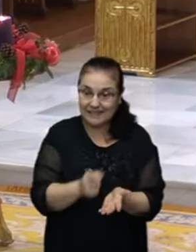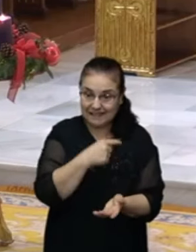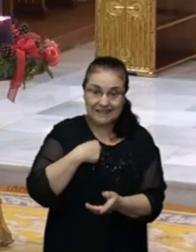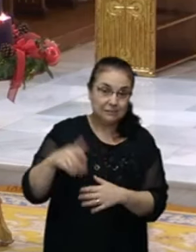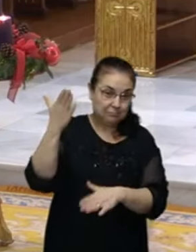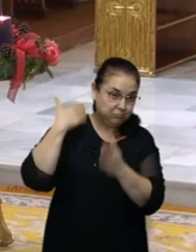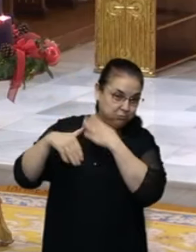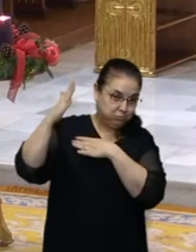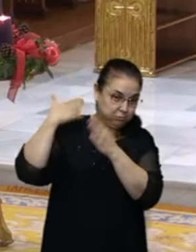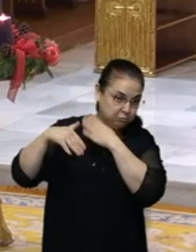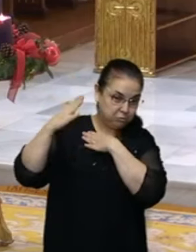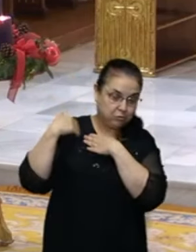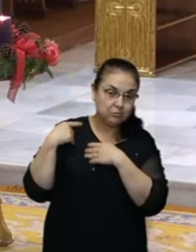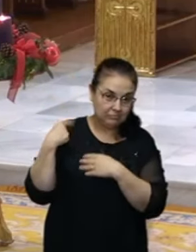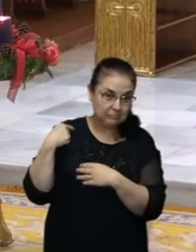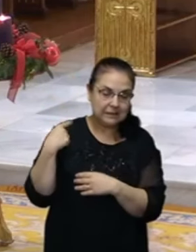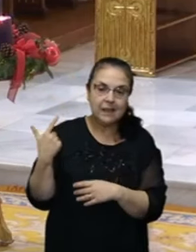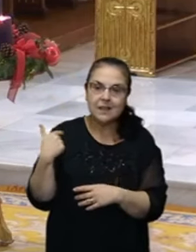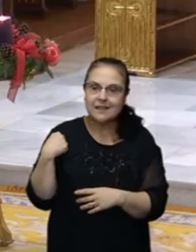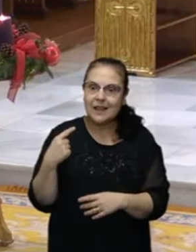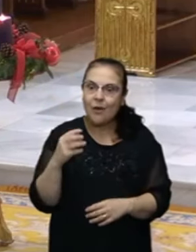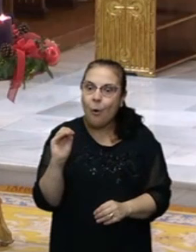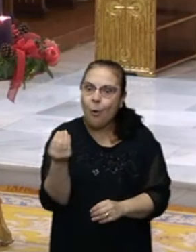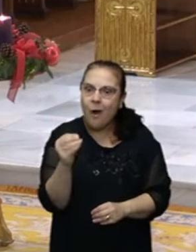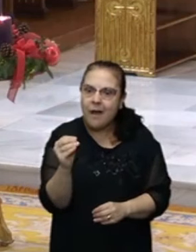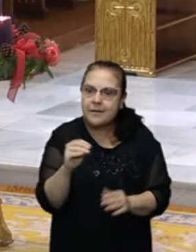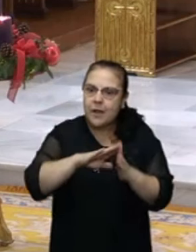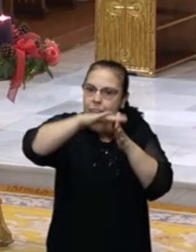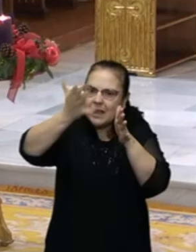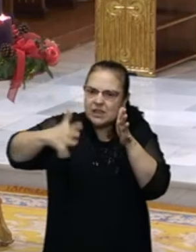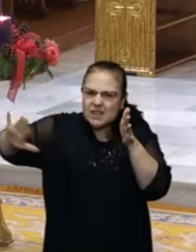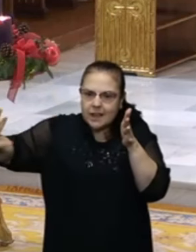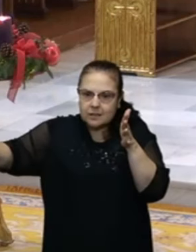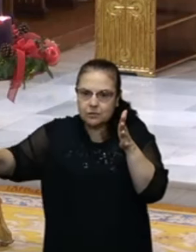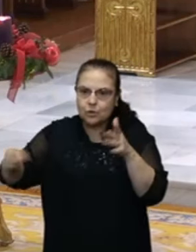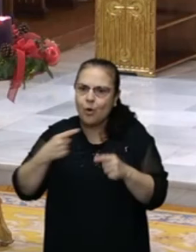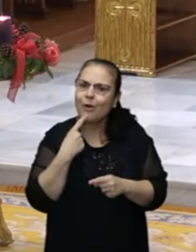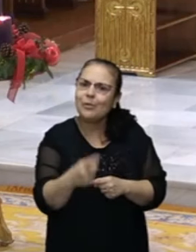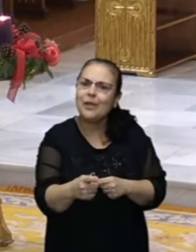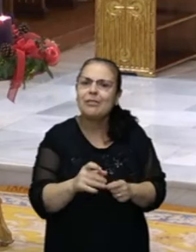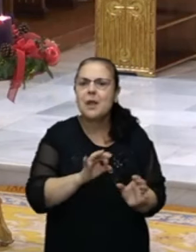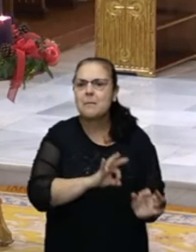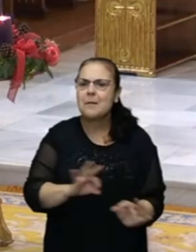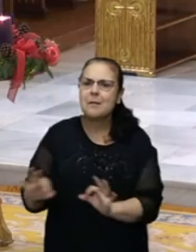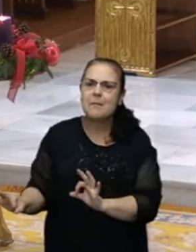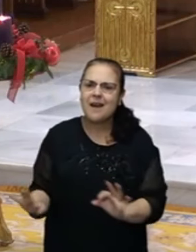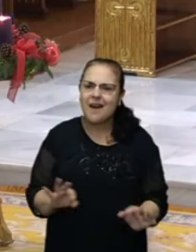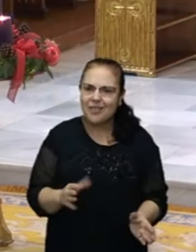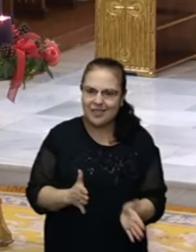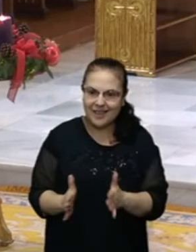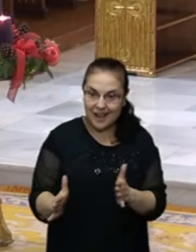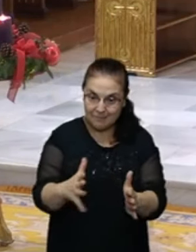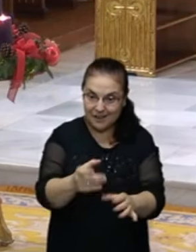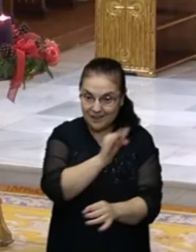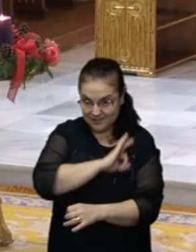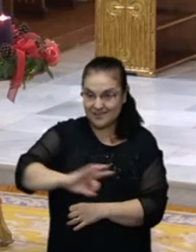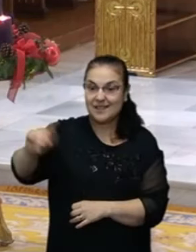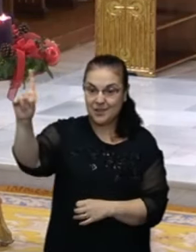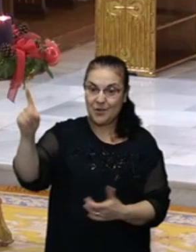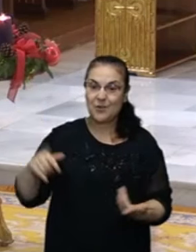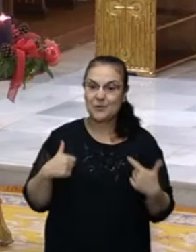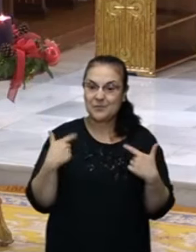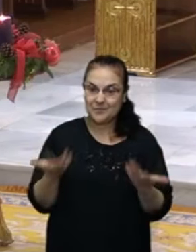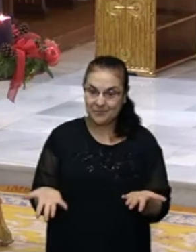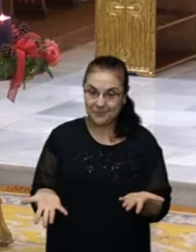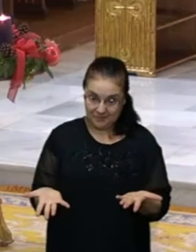últimos días cómo Juan predica en el desierto: preparad el camino al Señor. Y